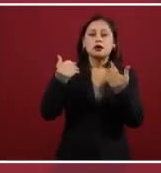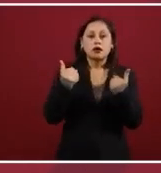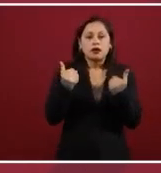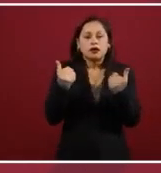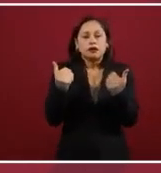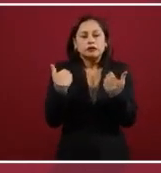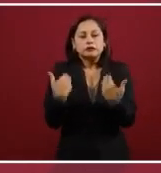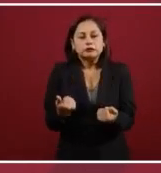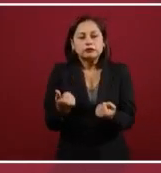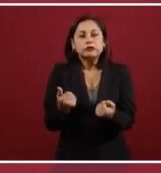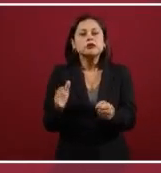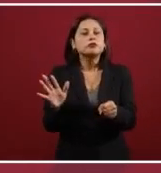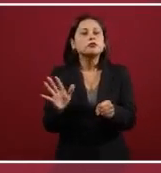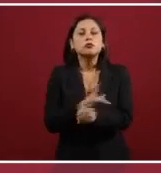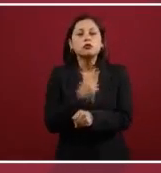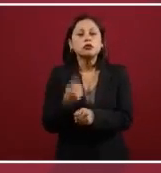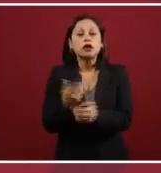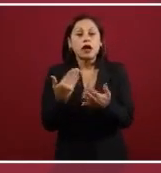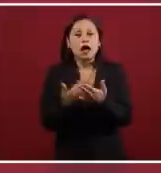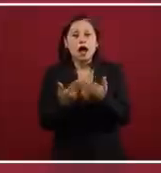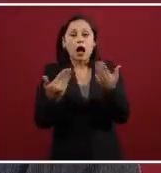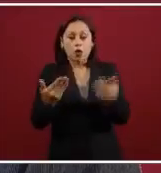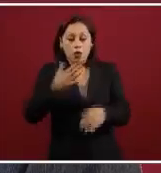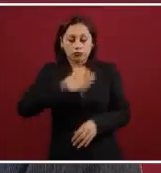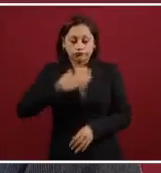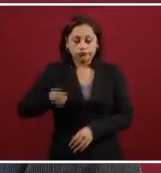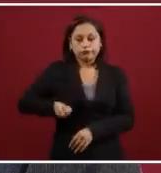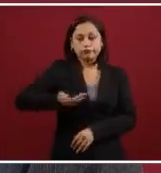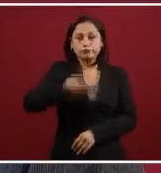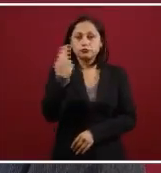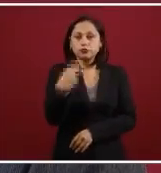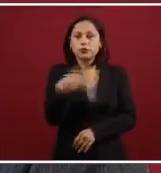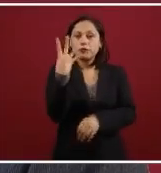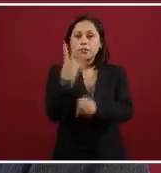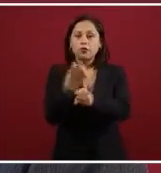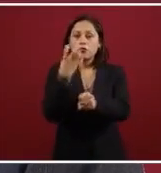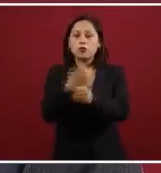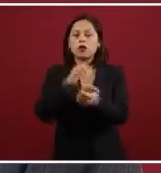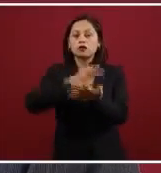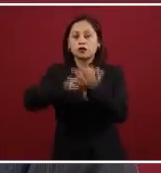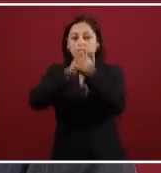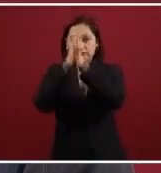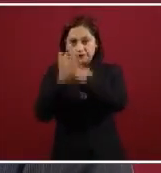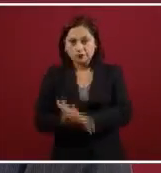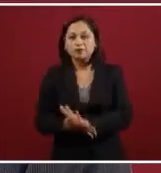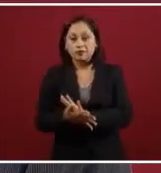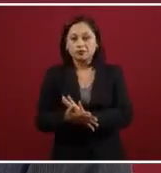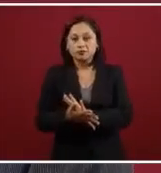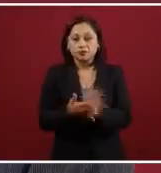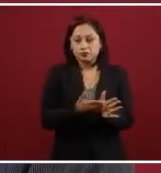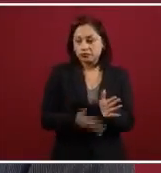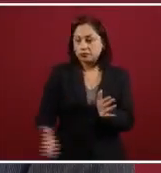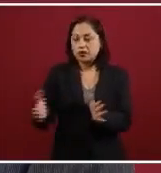del por qué hablamos de la cuarta transformación de la vida pública de nuestro